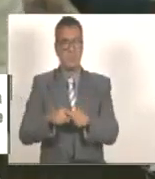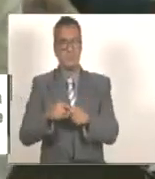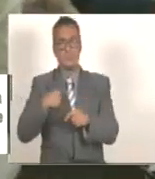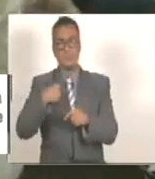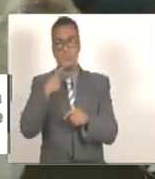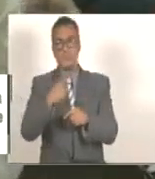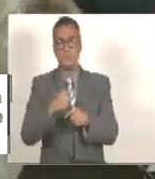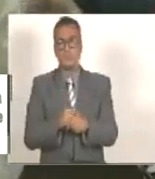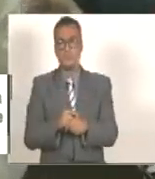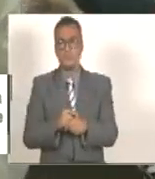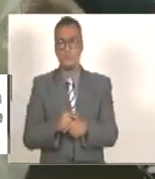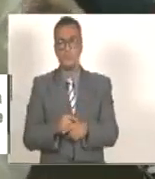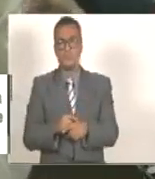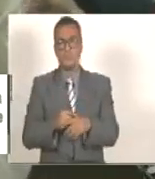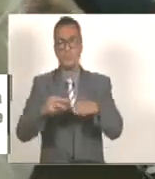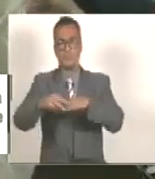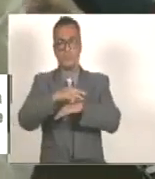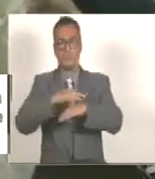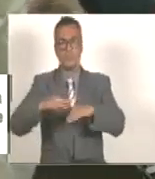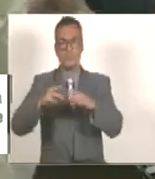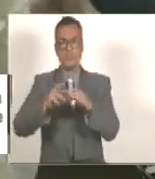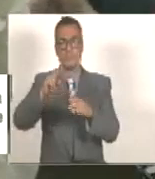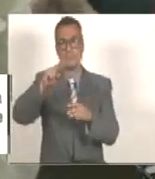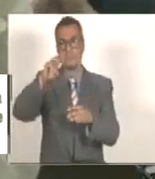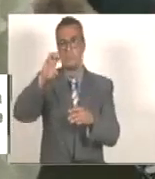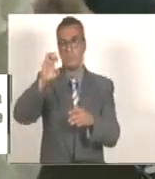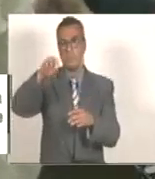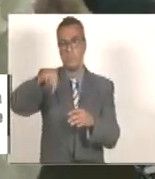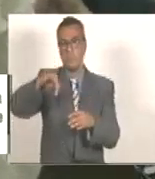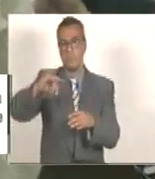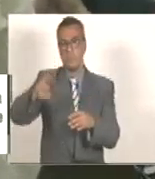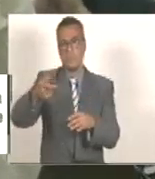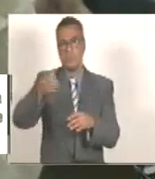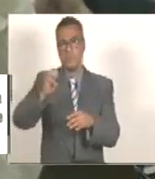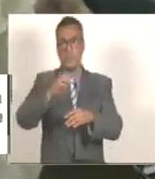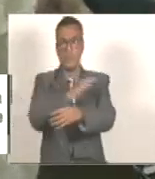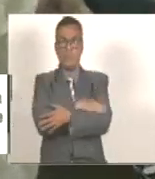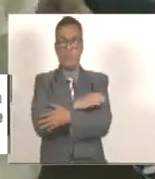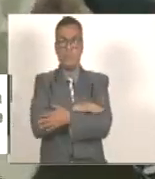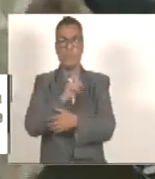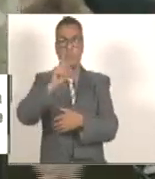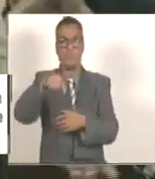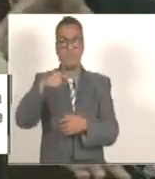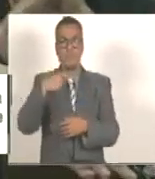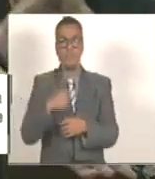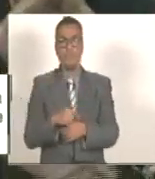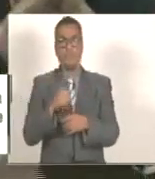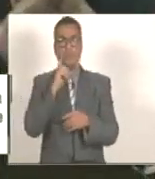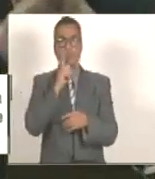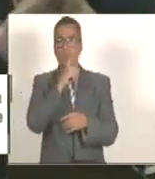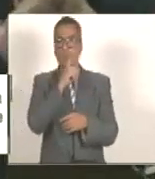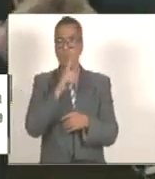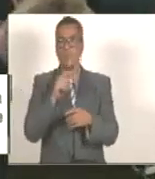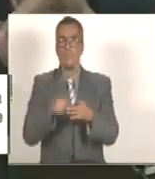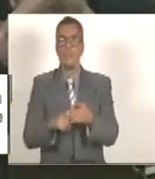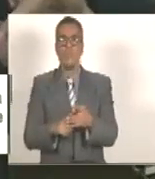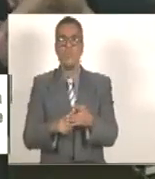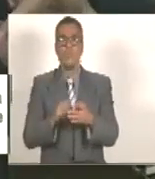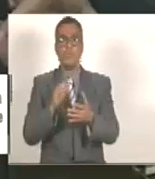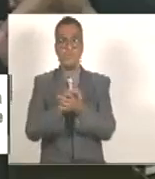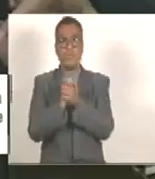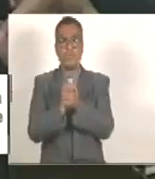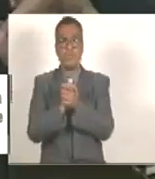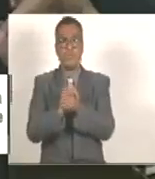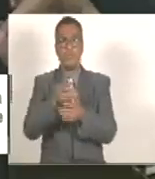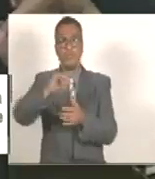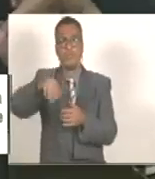hace unos minutos por el ministro Remigio, quien felicitamos también, y particularmente en nombre, como lo decía mi hermano y compañero